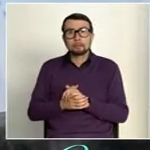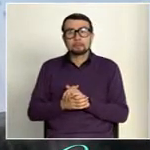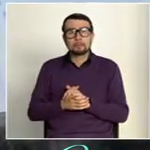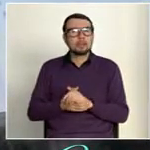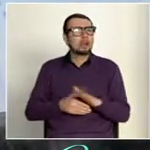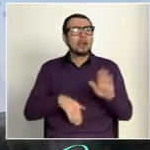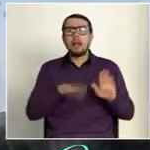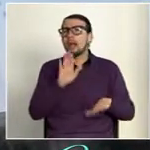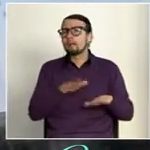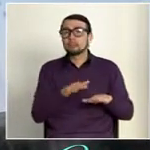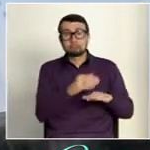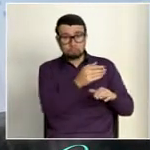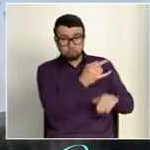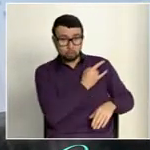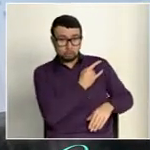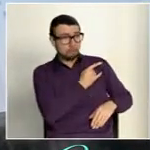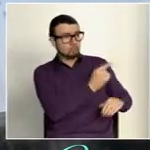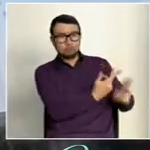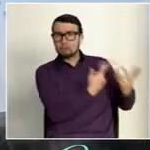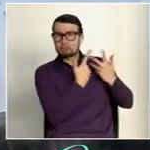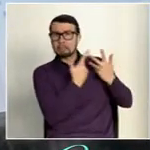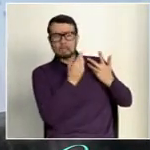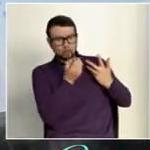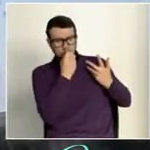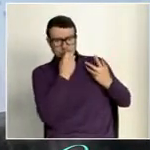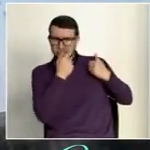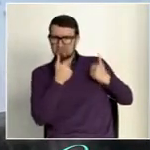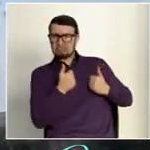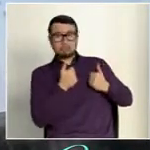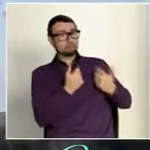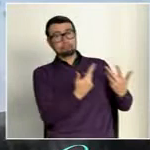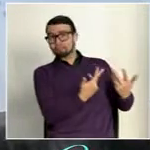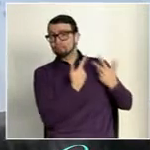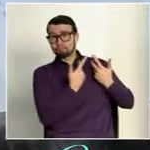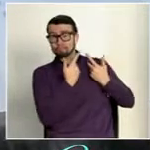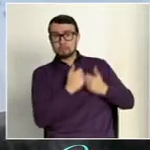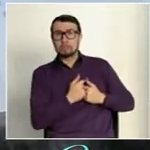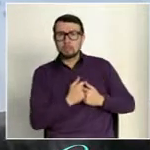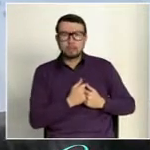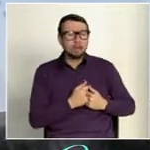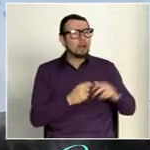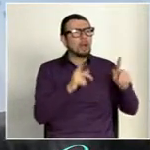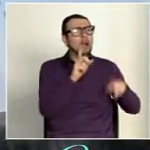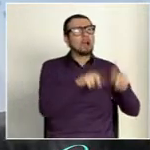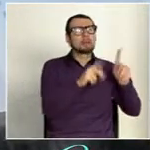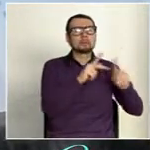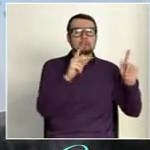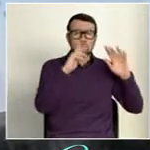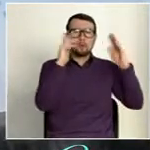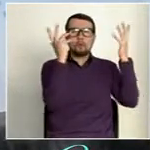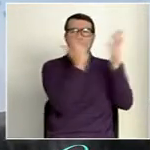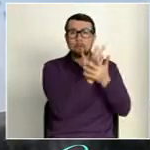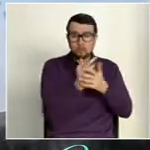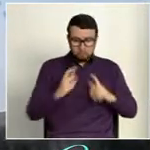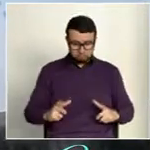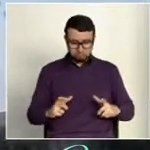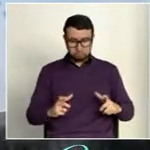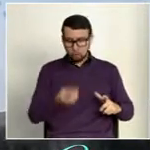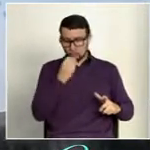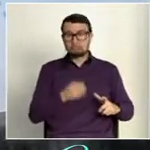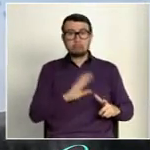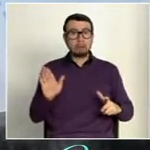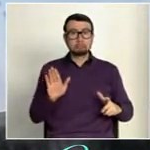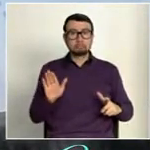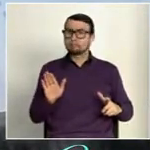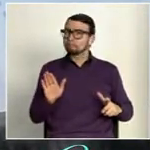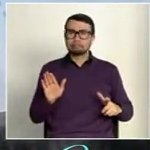enseñan realmente qué es la nutrición. Porque nutrición siempre, mucha gente lo confunde con un plato de comida. De hecho, no es así, porque